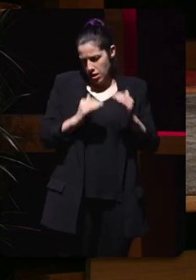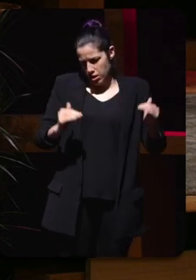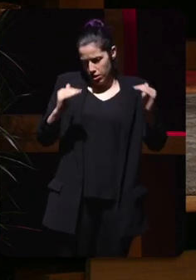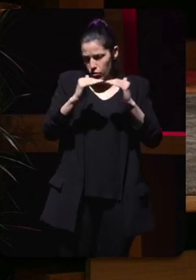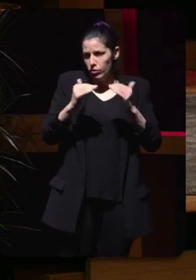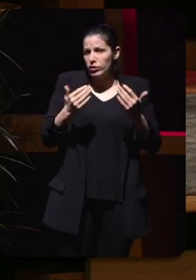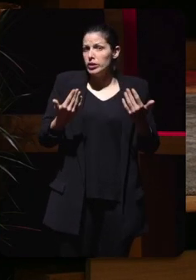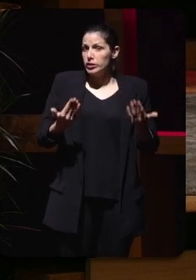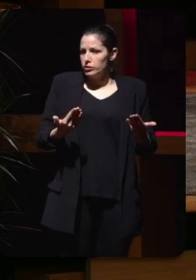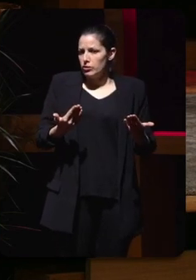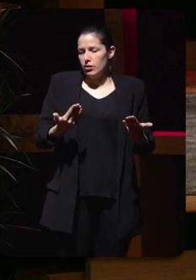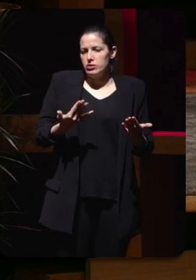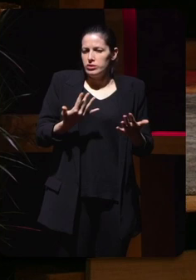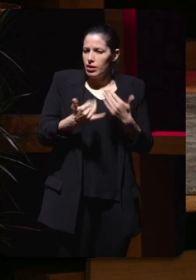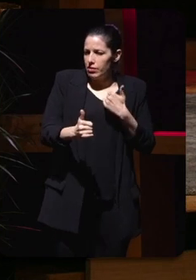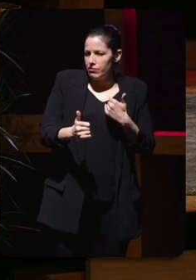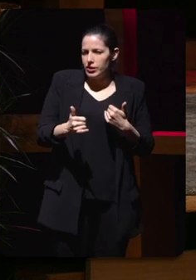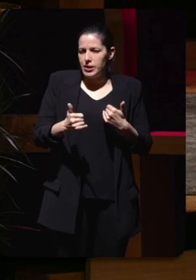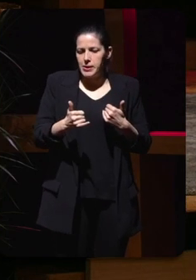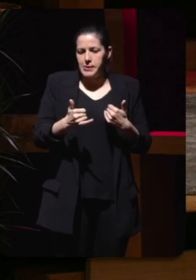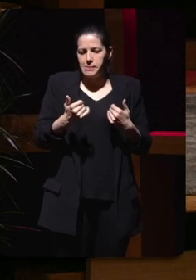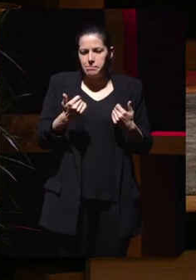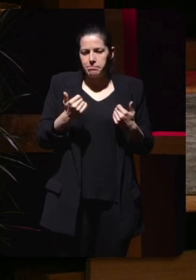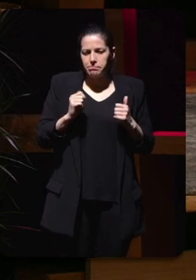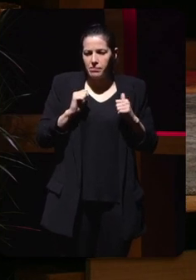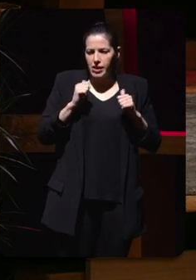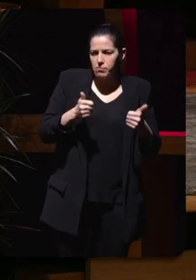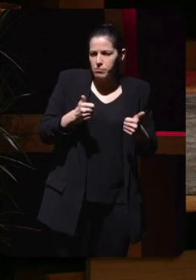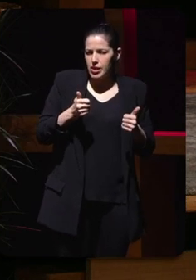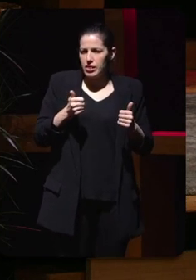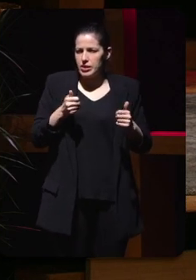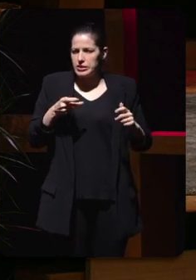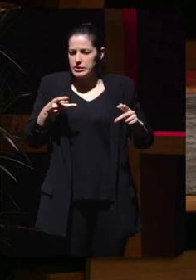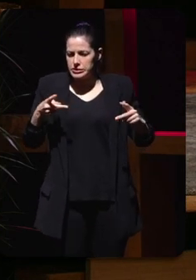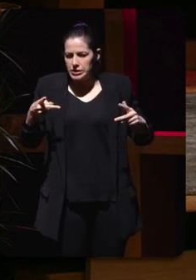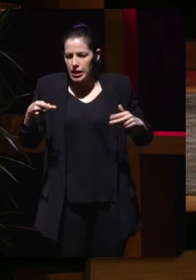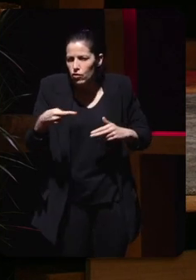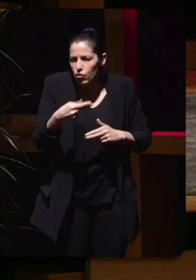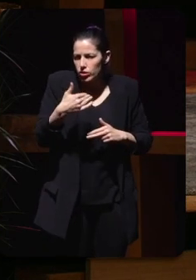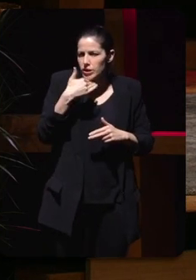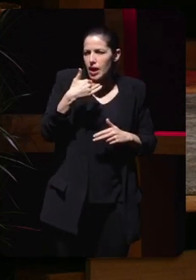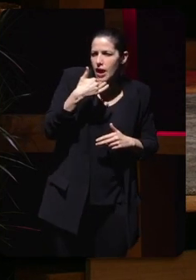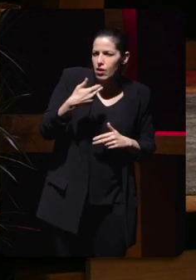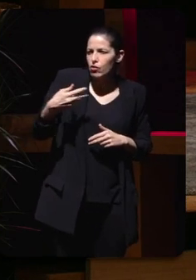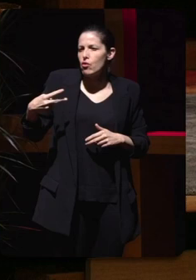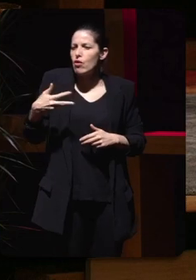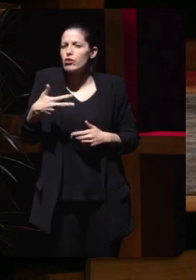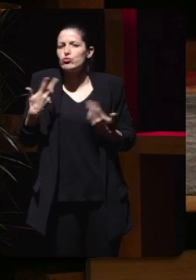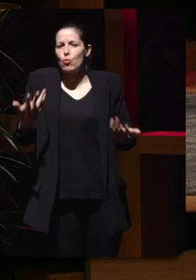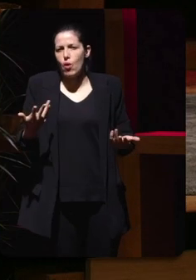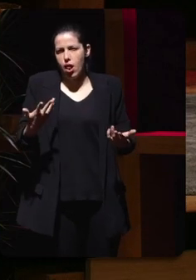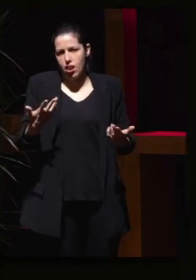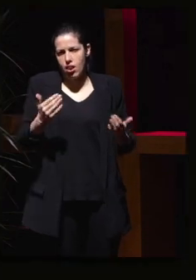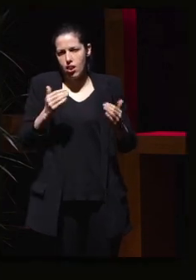donde siempre se pone el énfasis en cuanto se empieza a querer recortar, ¿dónde es? Pues en igualdad de género.